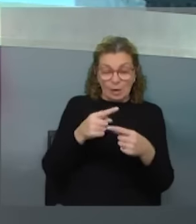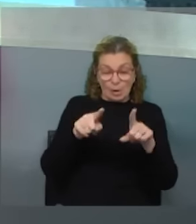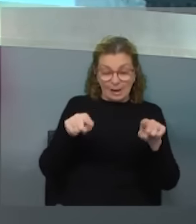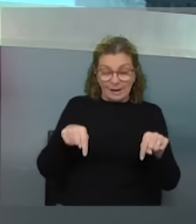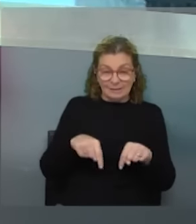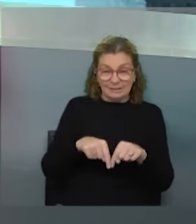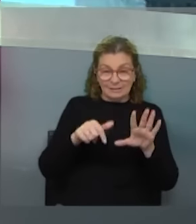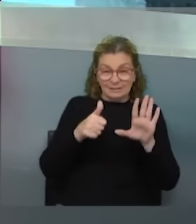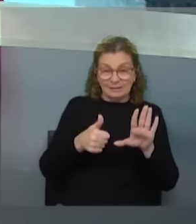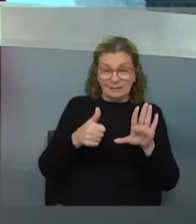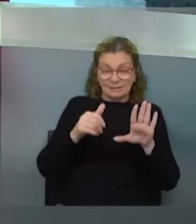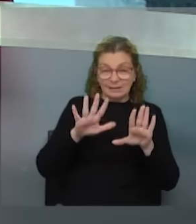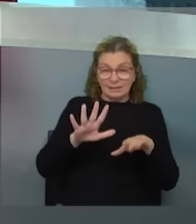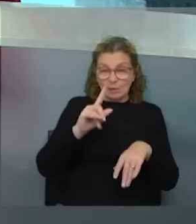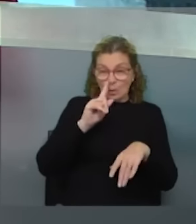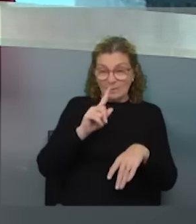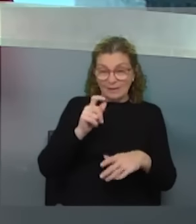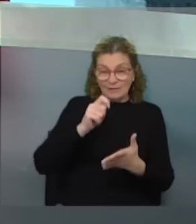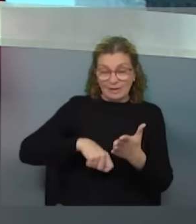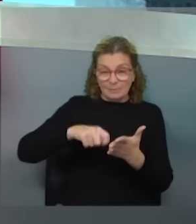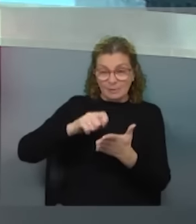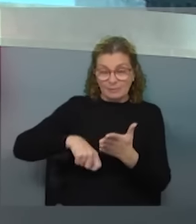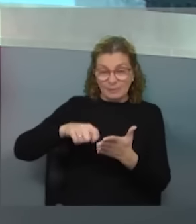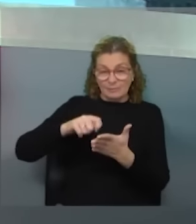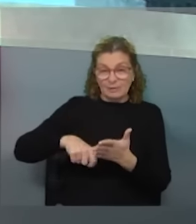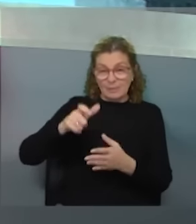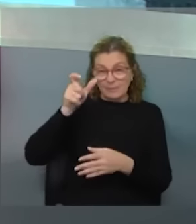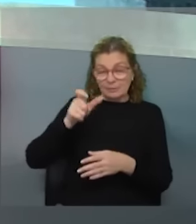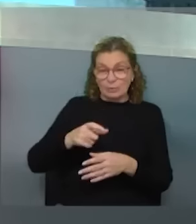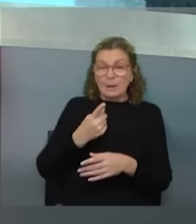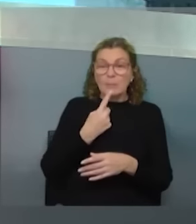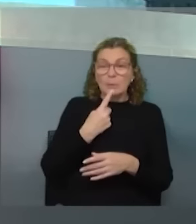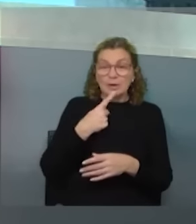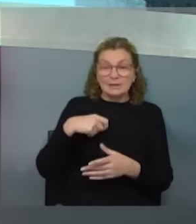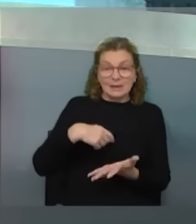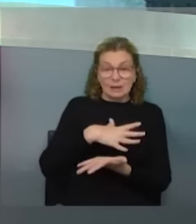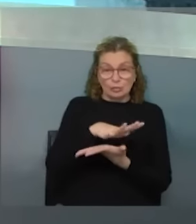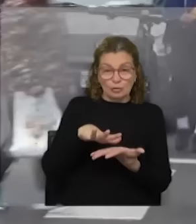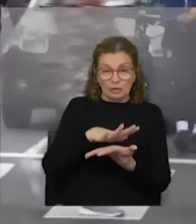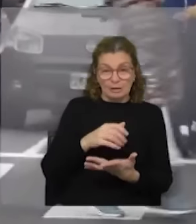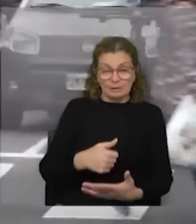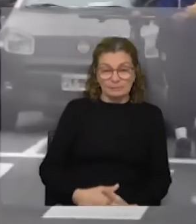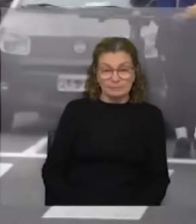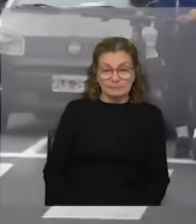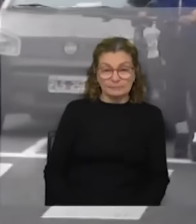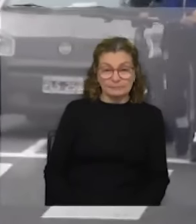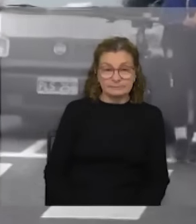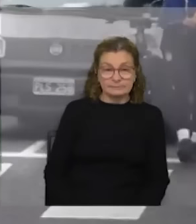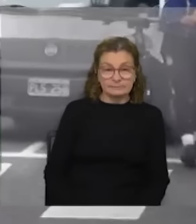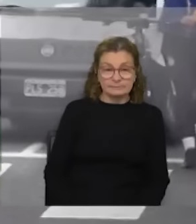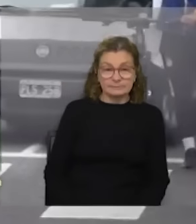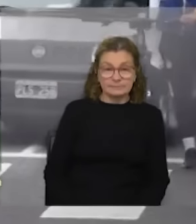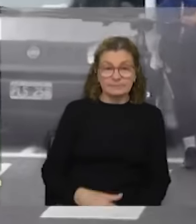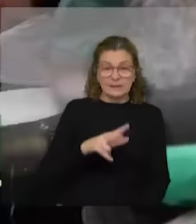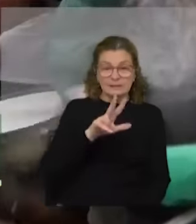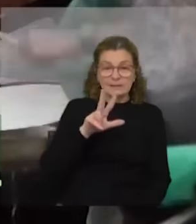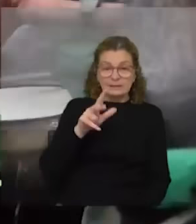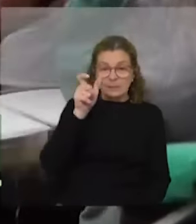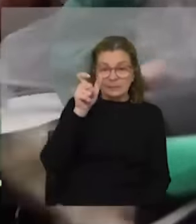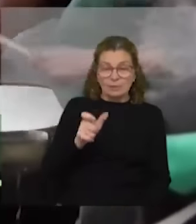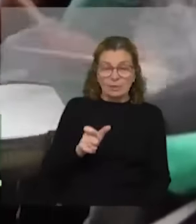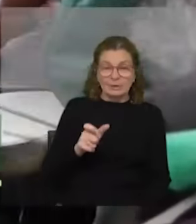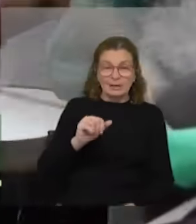con 65000 firmas de personalidades políticas y sociales de las 33 personas que